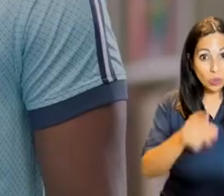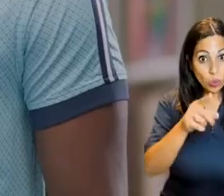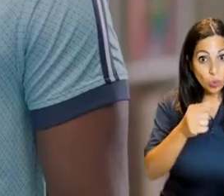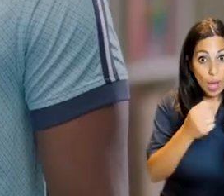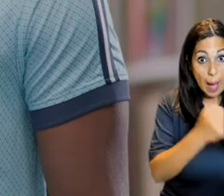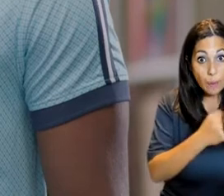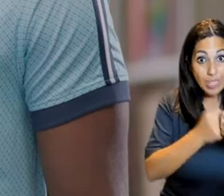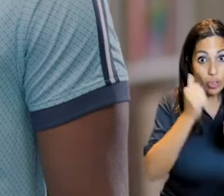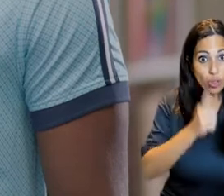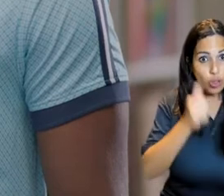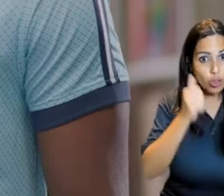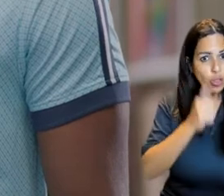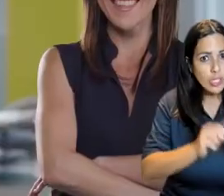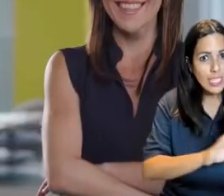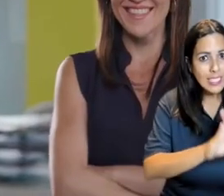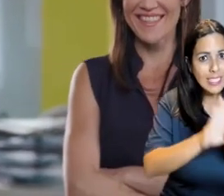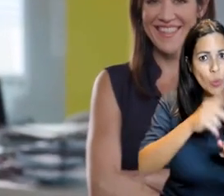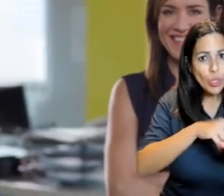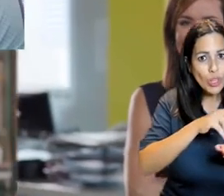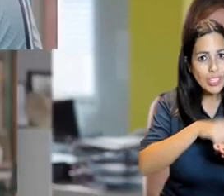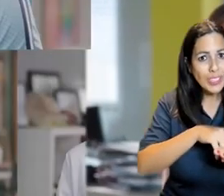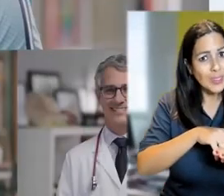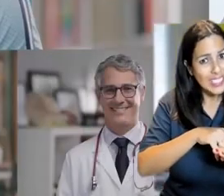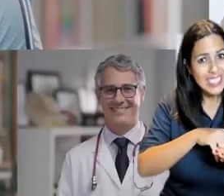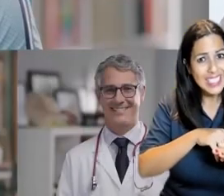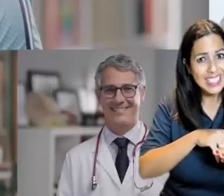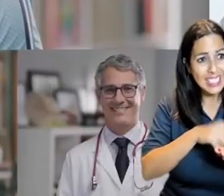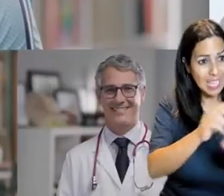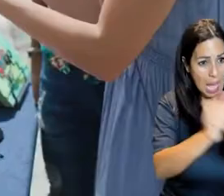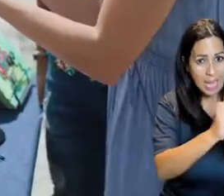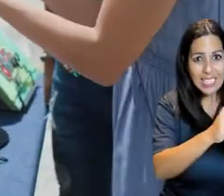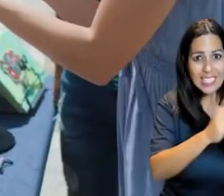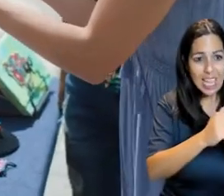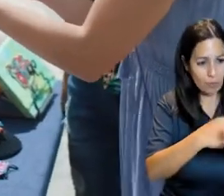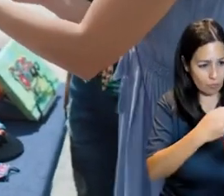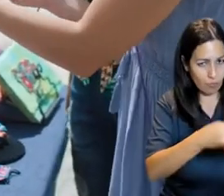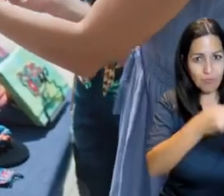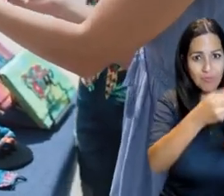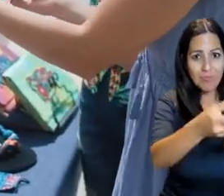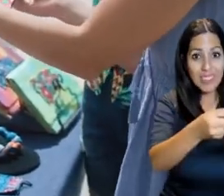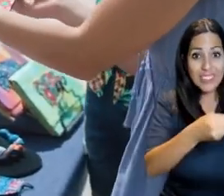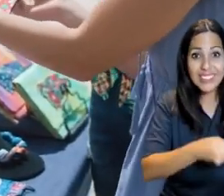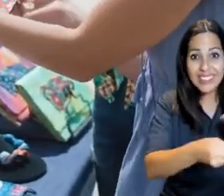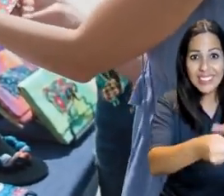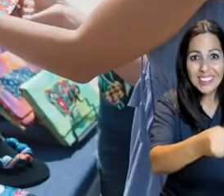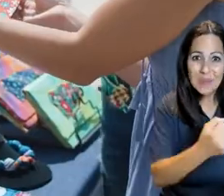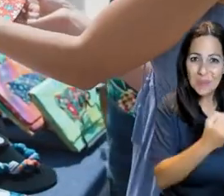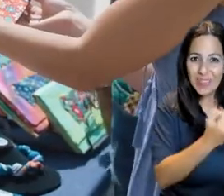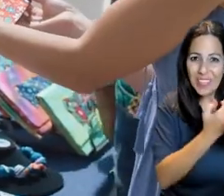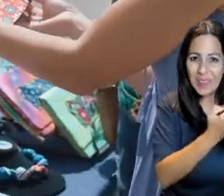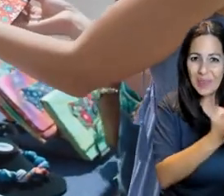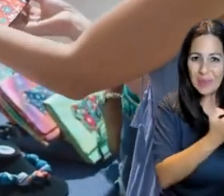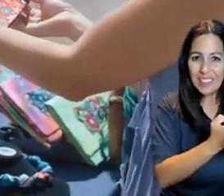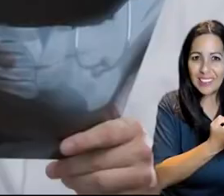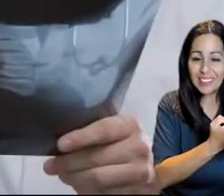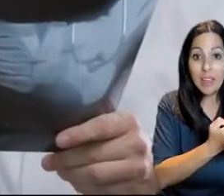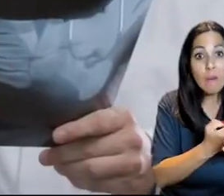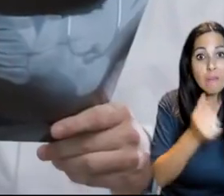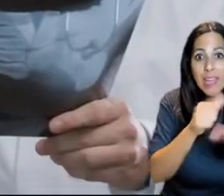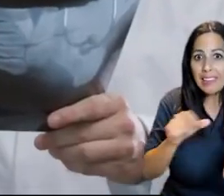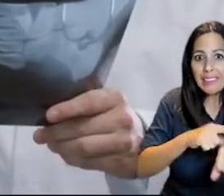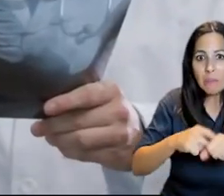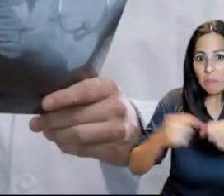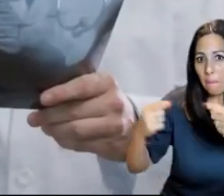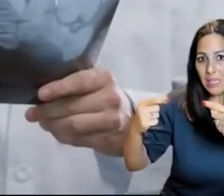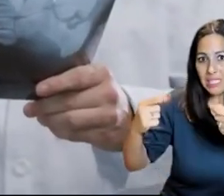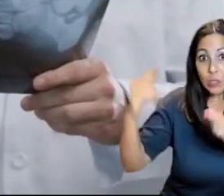Tú aportas diariamente al desarrollo de nuestra isla. Cuando apoyas a nuestros artesanos fomentando el talento local y su estabilidad económica. Cada vez que